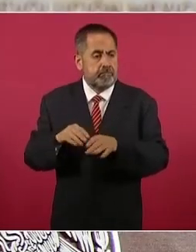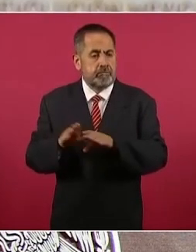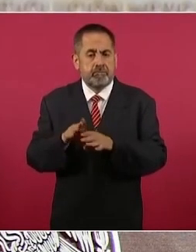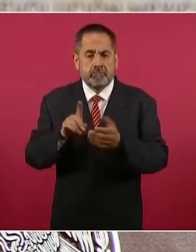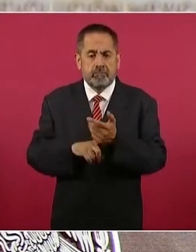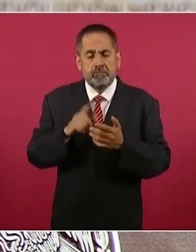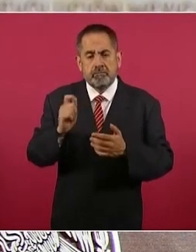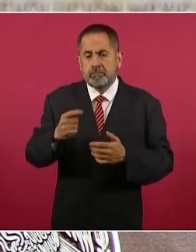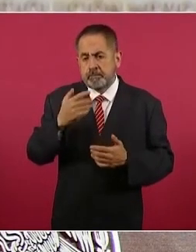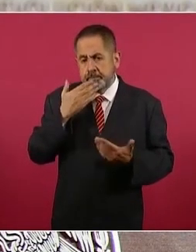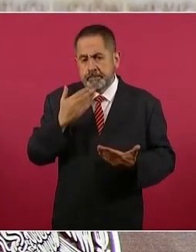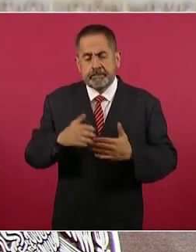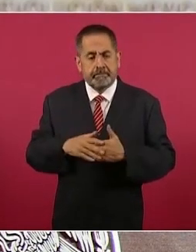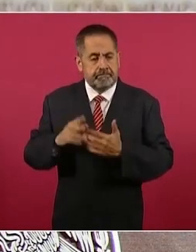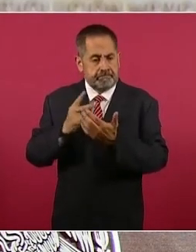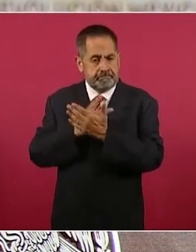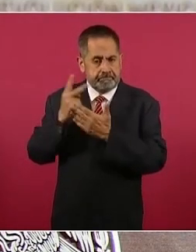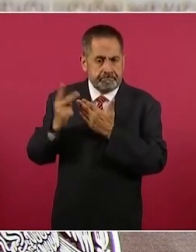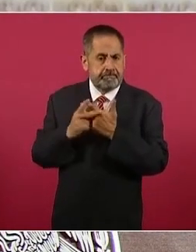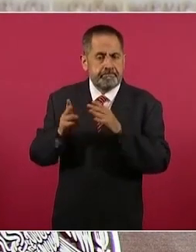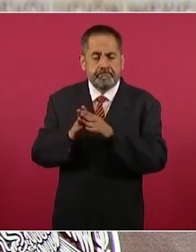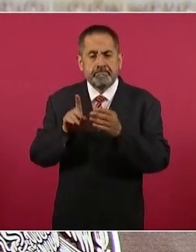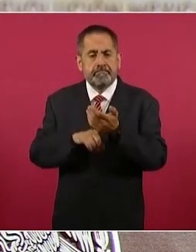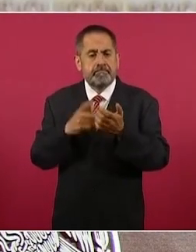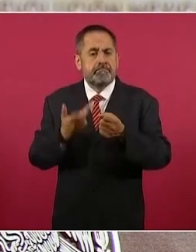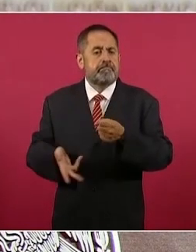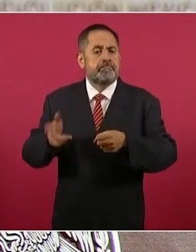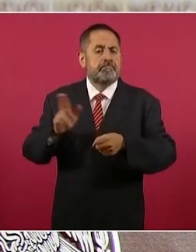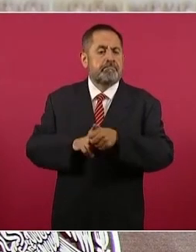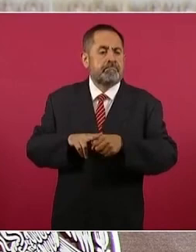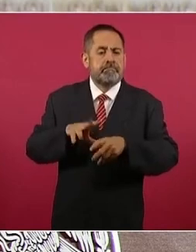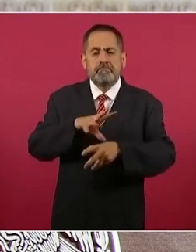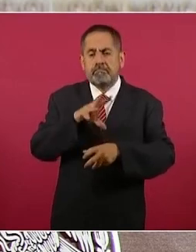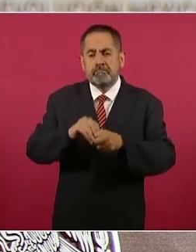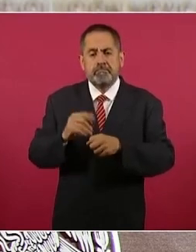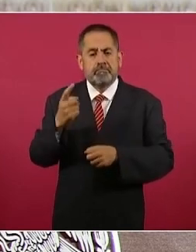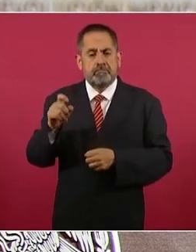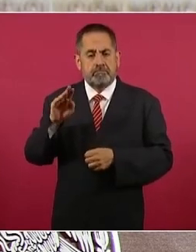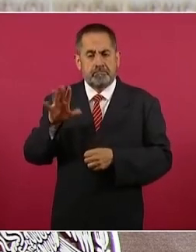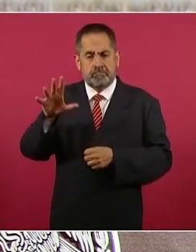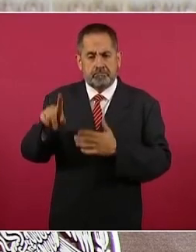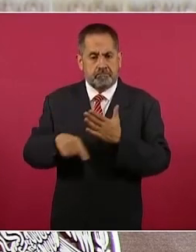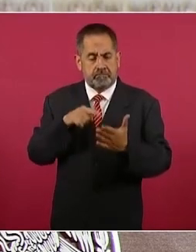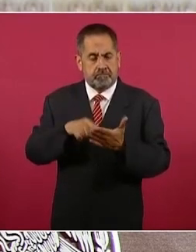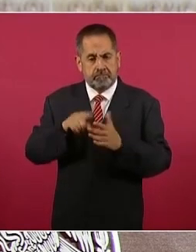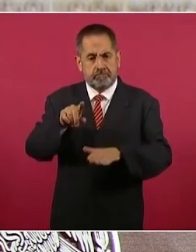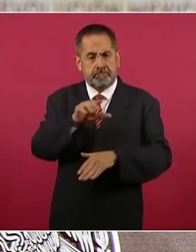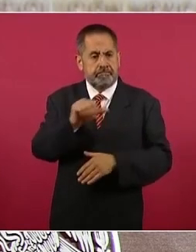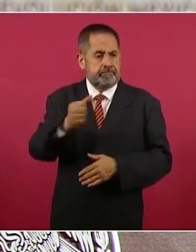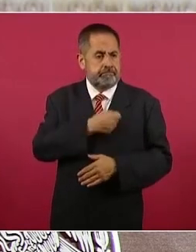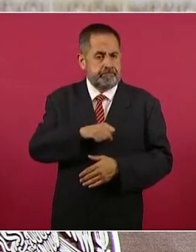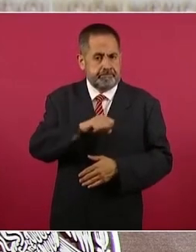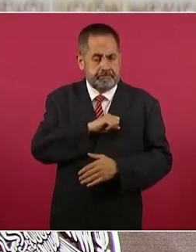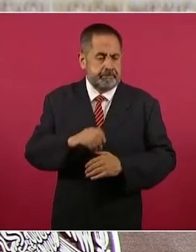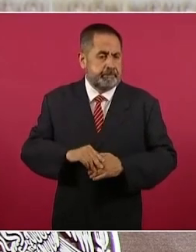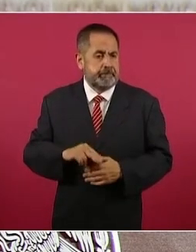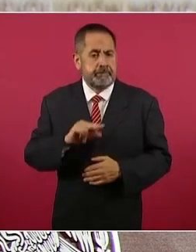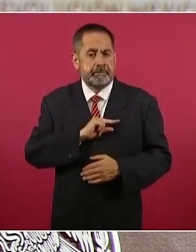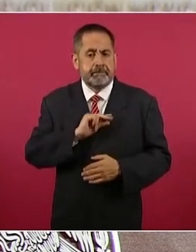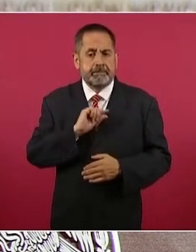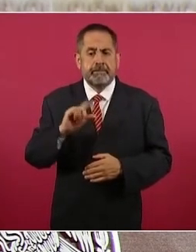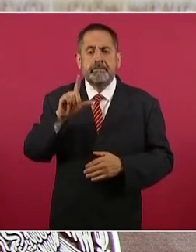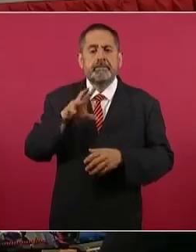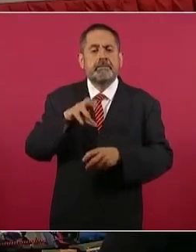de del programa tanto los hospitales como los 195 centros de salud en la cobertura de especialistas